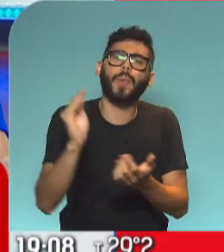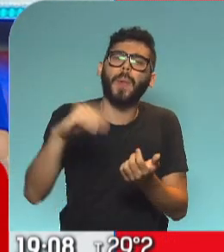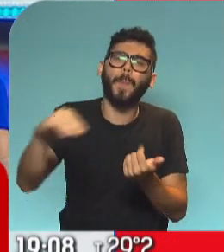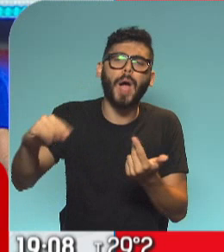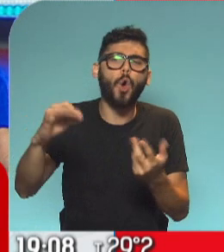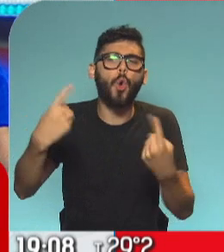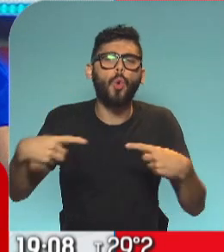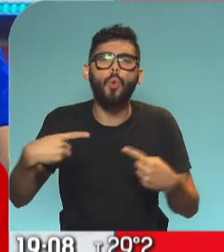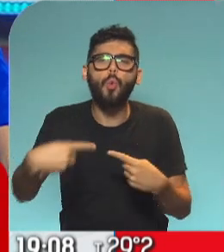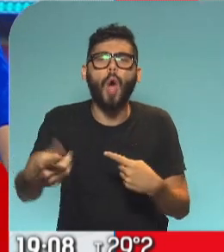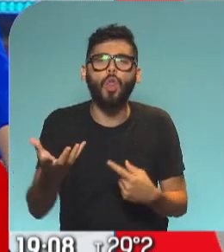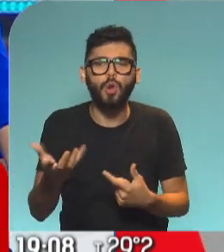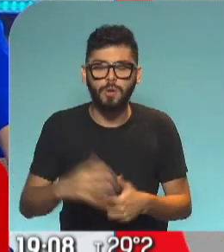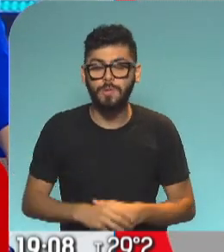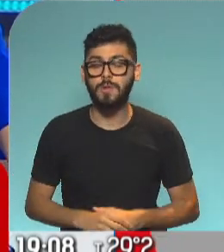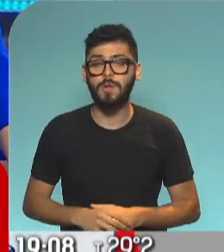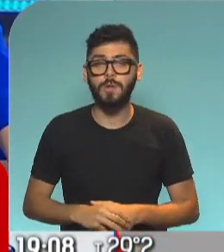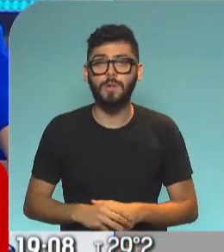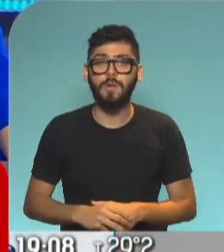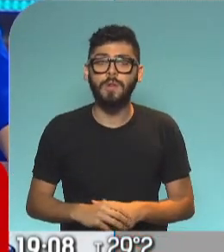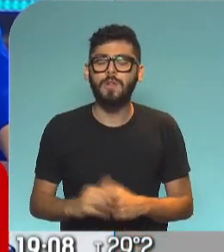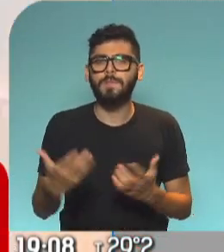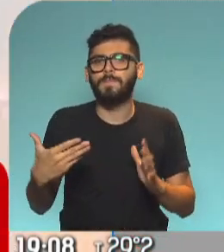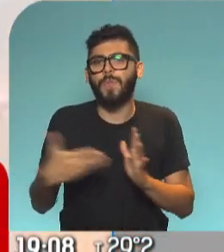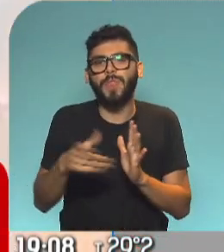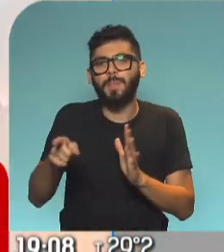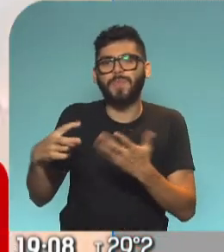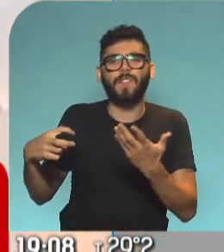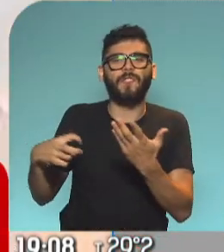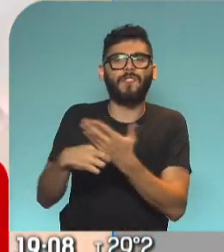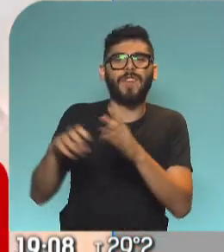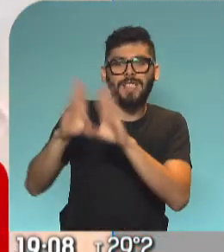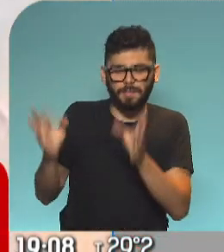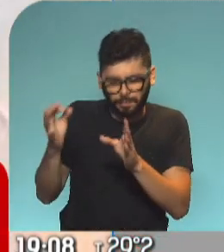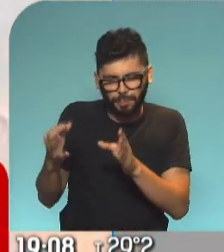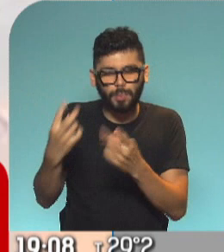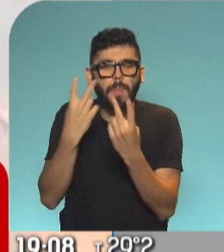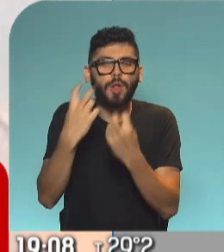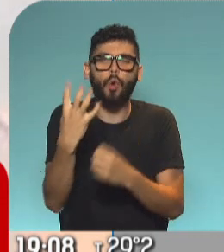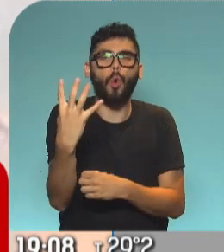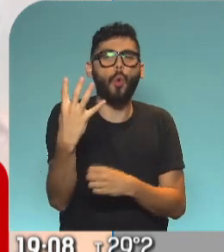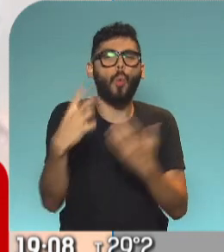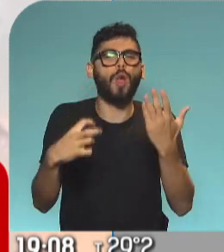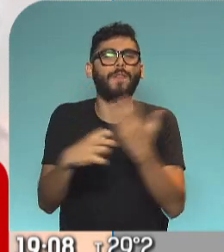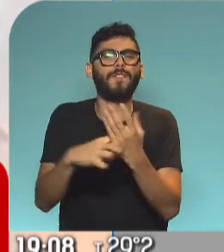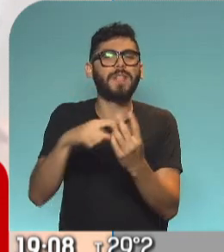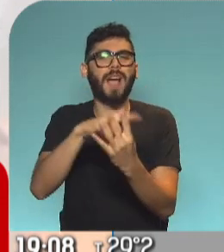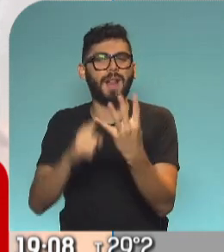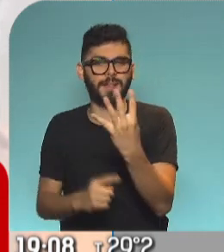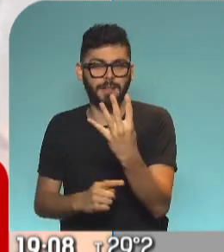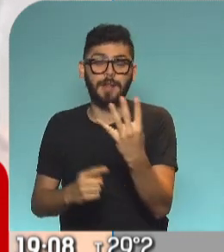ya es una cuestión de decisión del fiscal del grupo de cuatro fiscales que llevan adelante la investigación